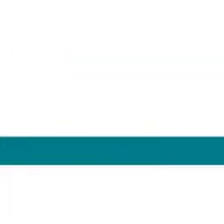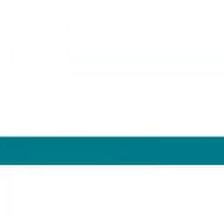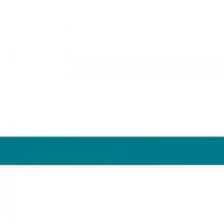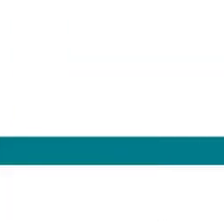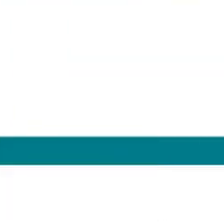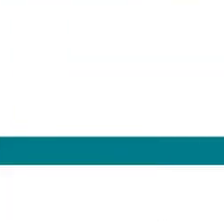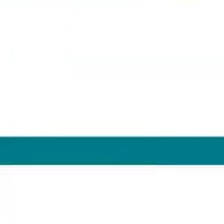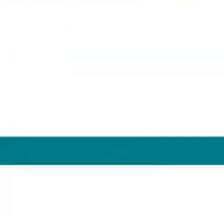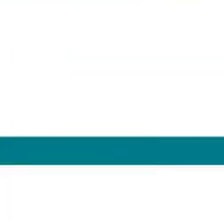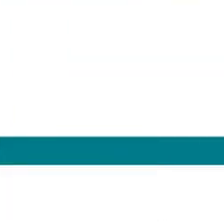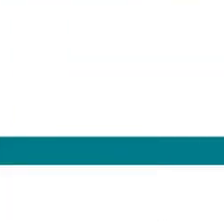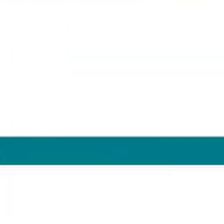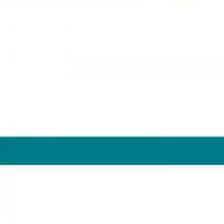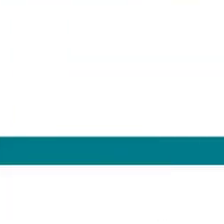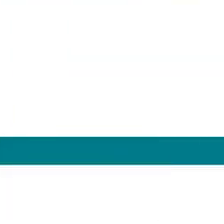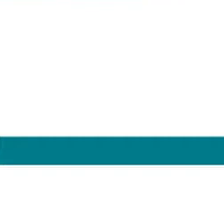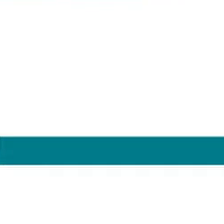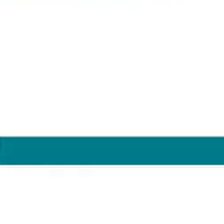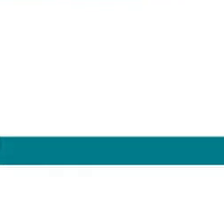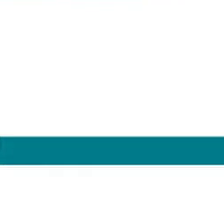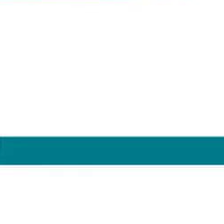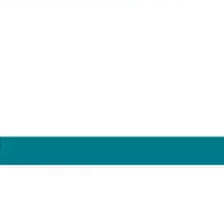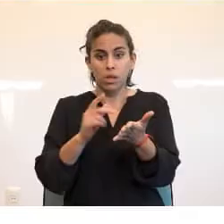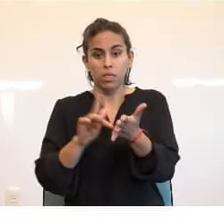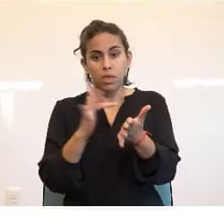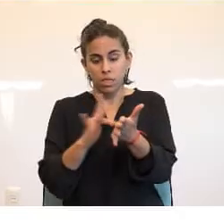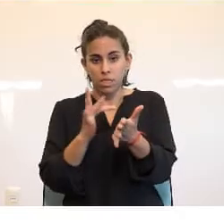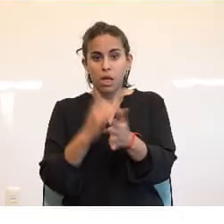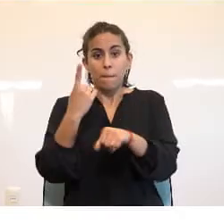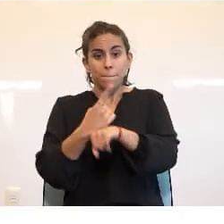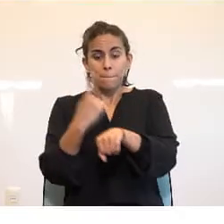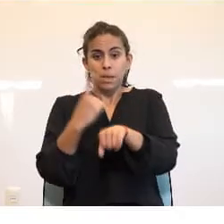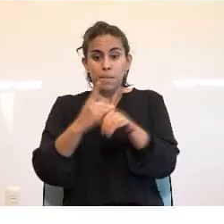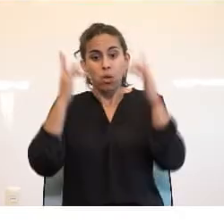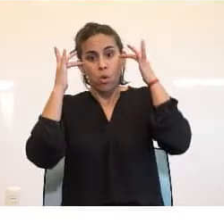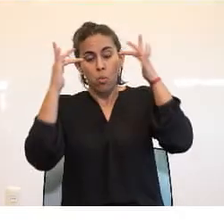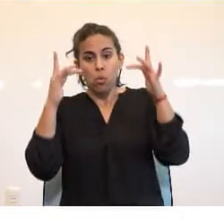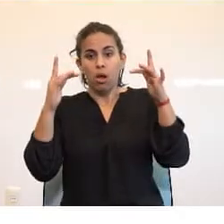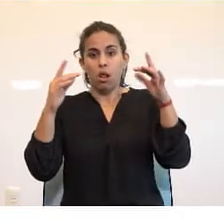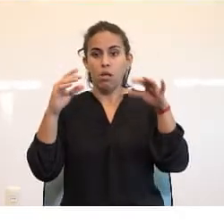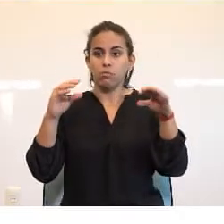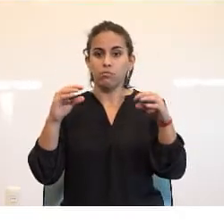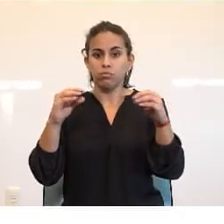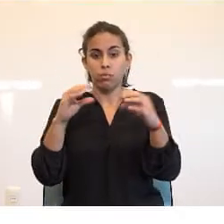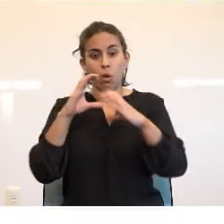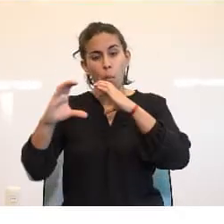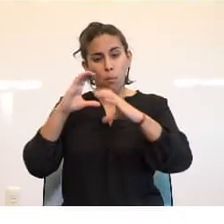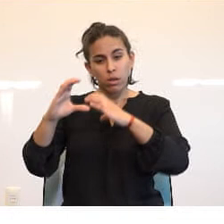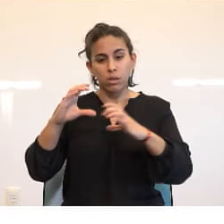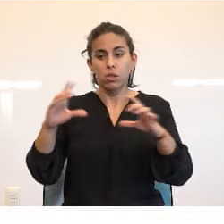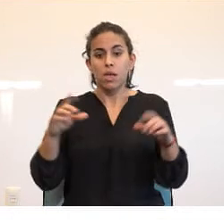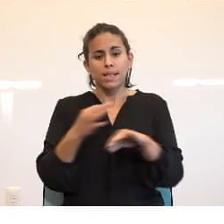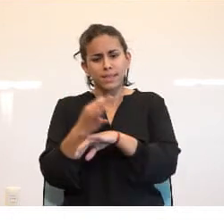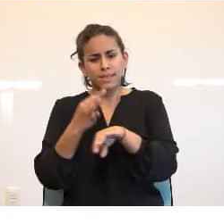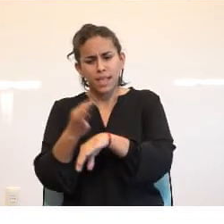decisivos, insisto, para formar esa ciudadanía digital. Lo primero es educar en medios, es decir, enseñar